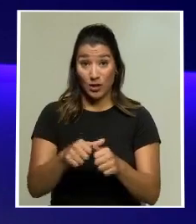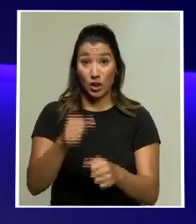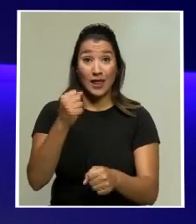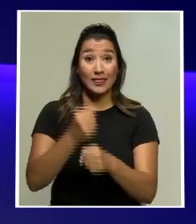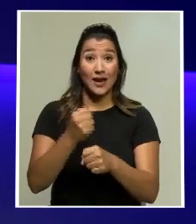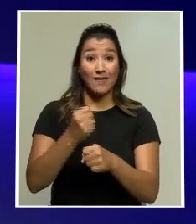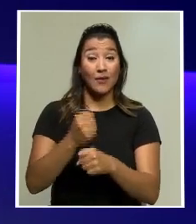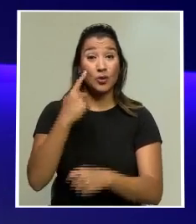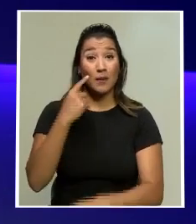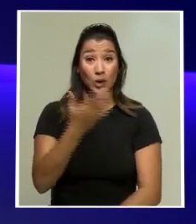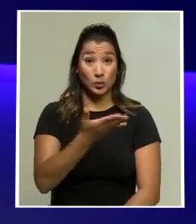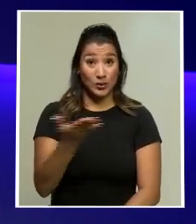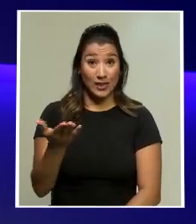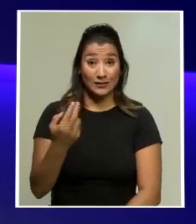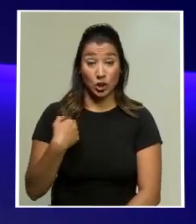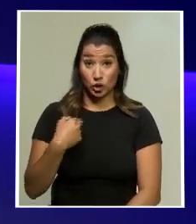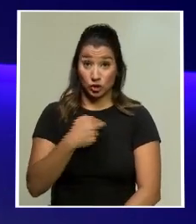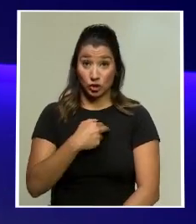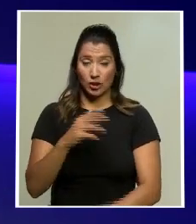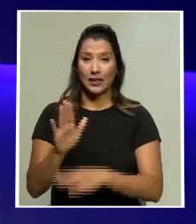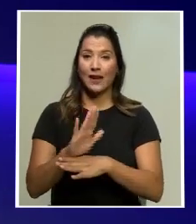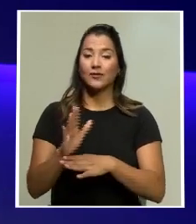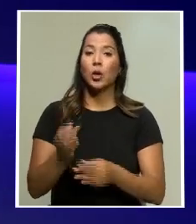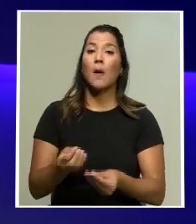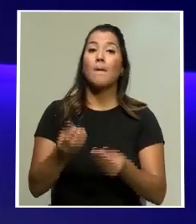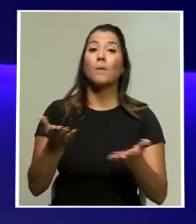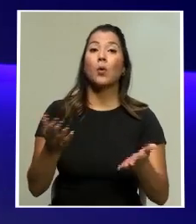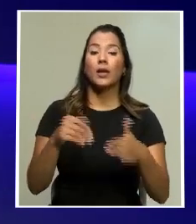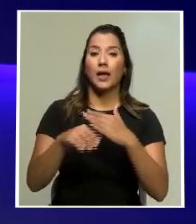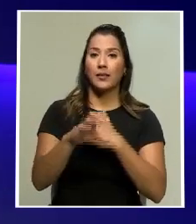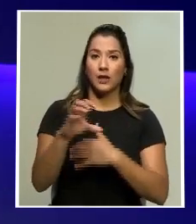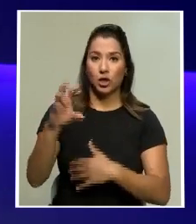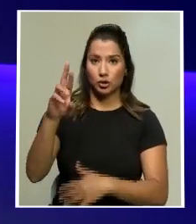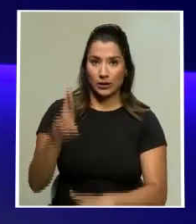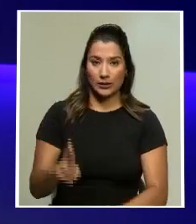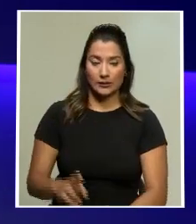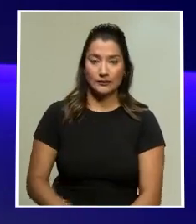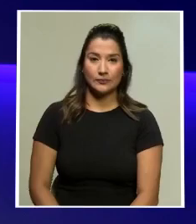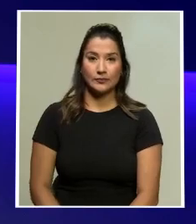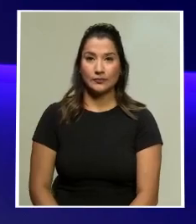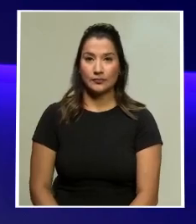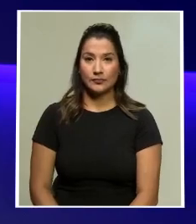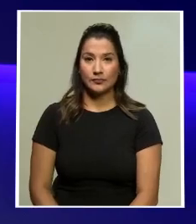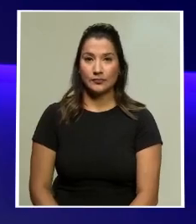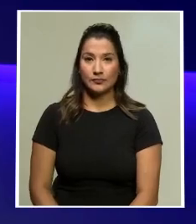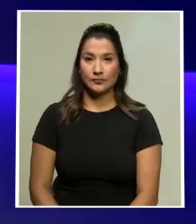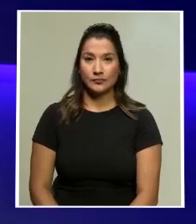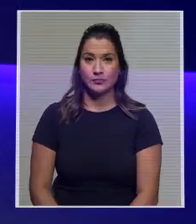trabajamos para usted. Somos la televisión pública de Costa Rica.